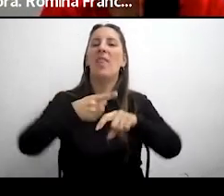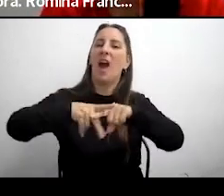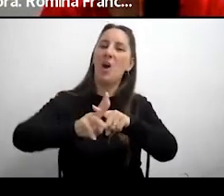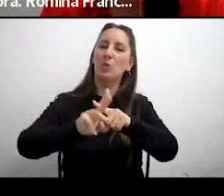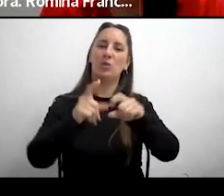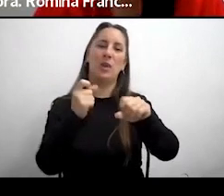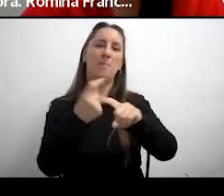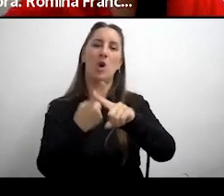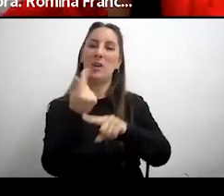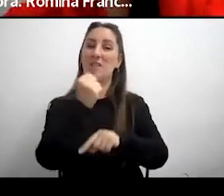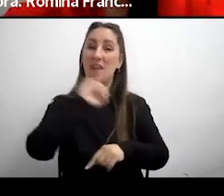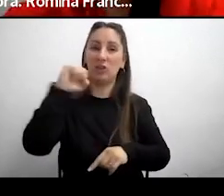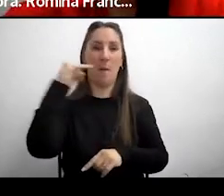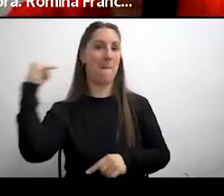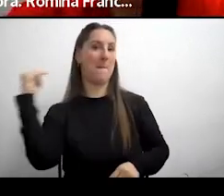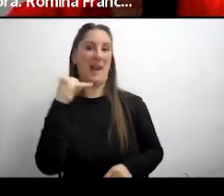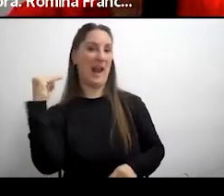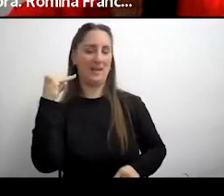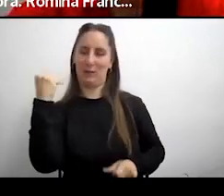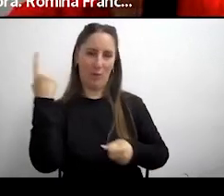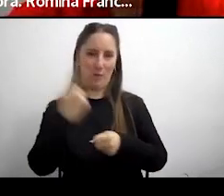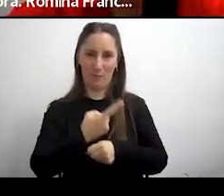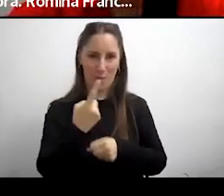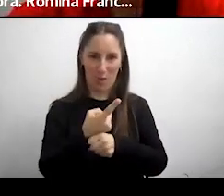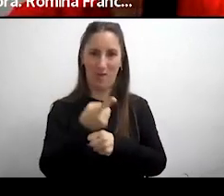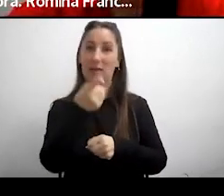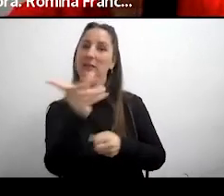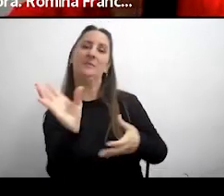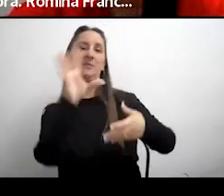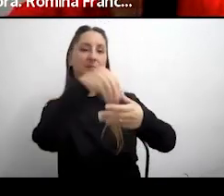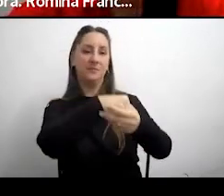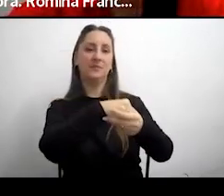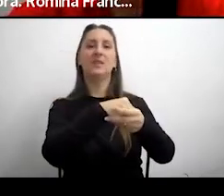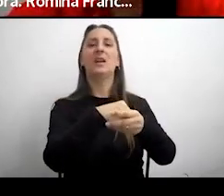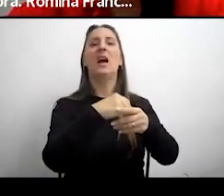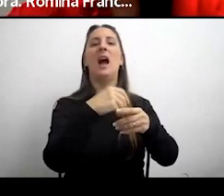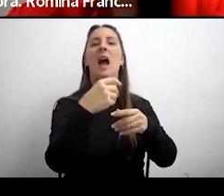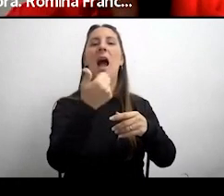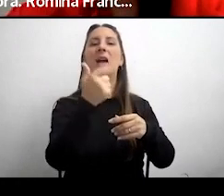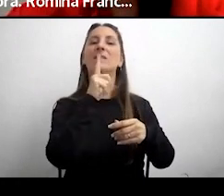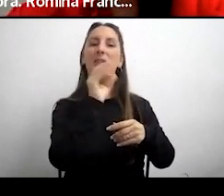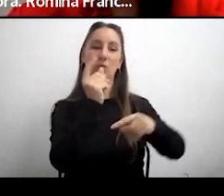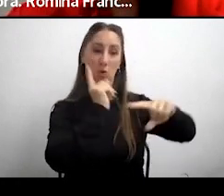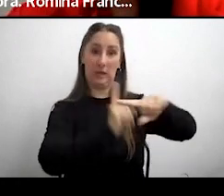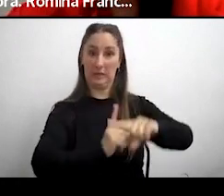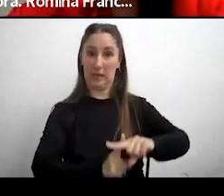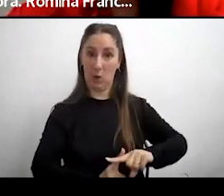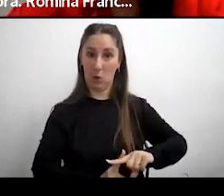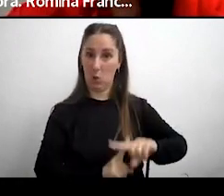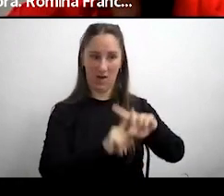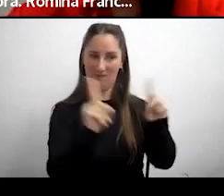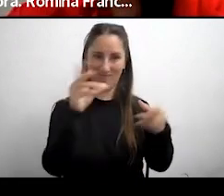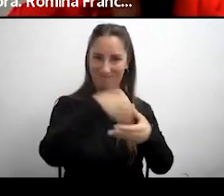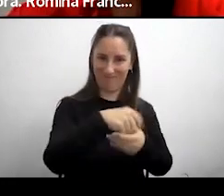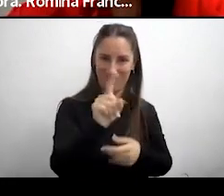inflación negativo. Estos no van a formar parte del activo computable, sí los vamos a tener